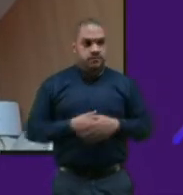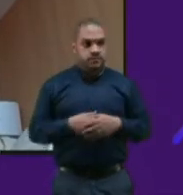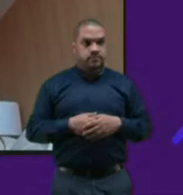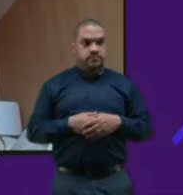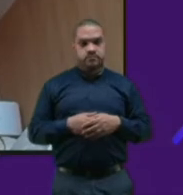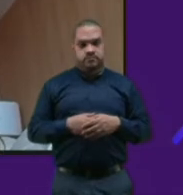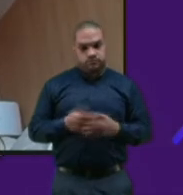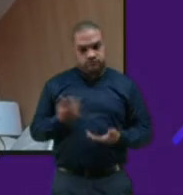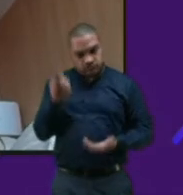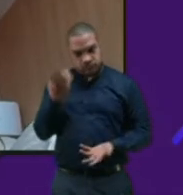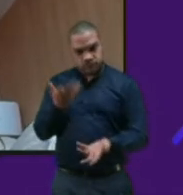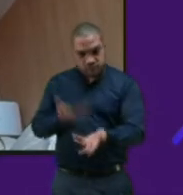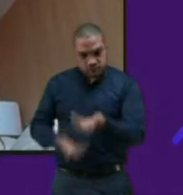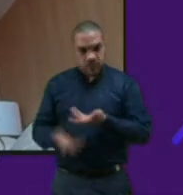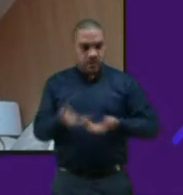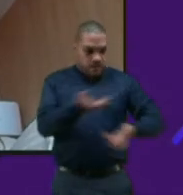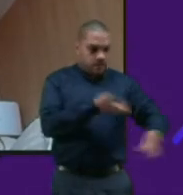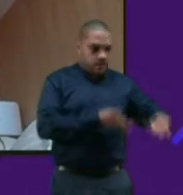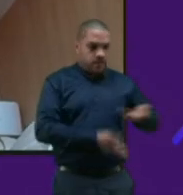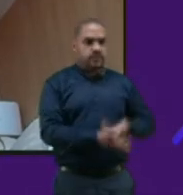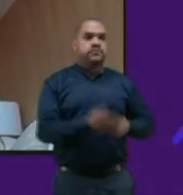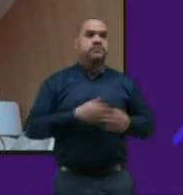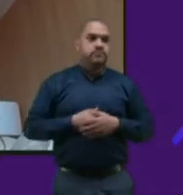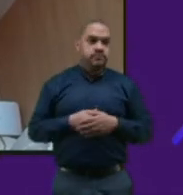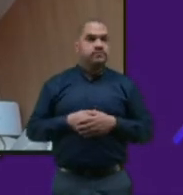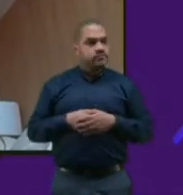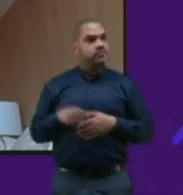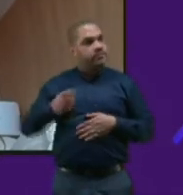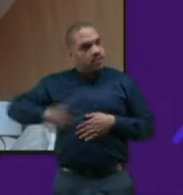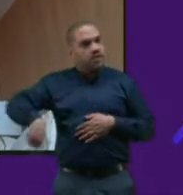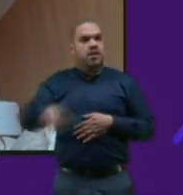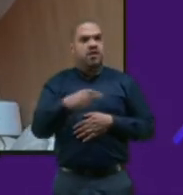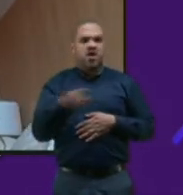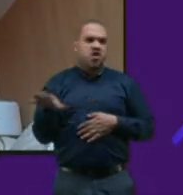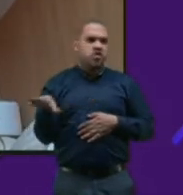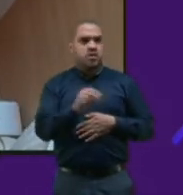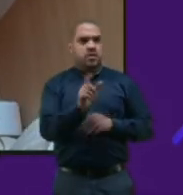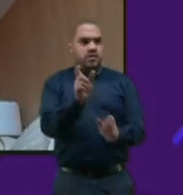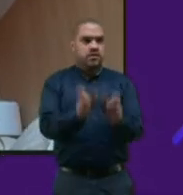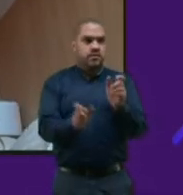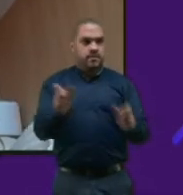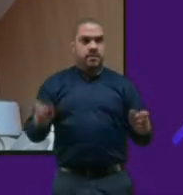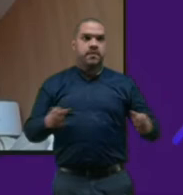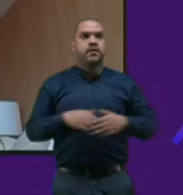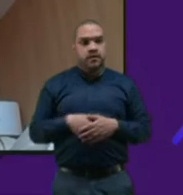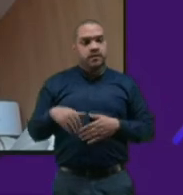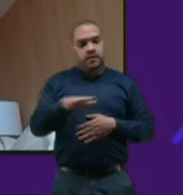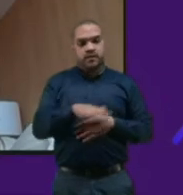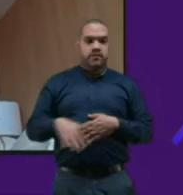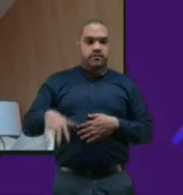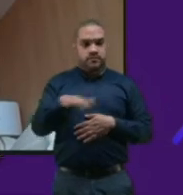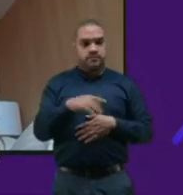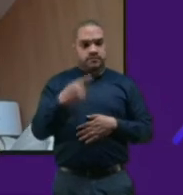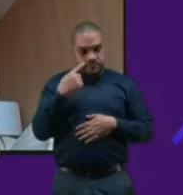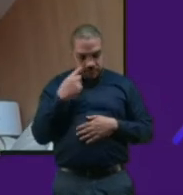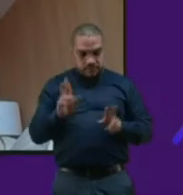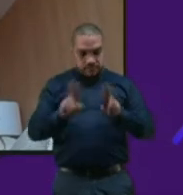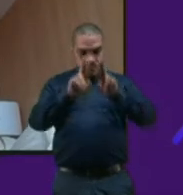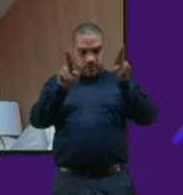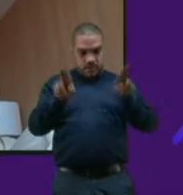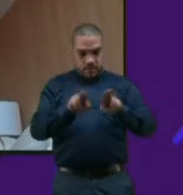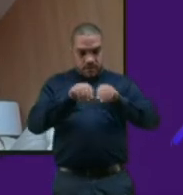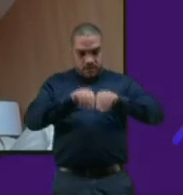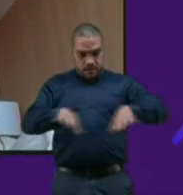personas? Entonces, tengo que aceptar que a todas las personas, a todos los hombres que los invité a estos paneles, estaban